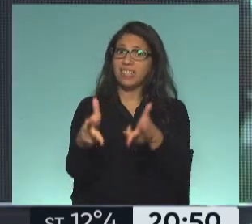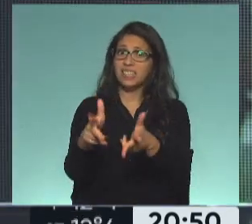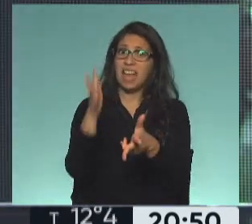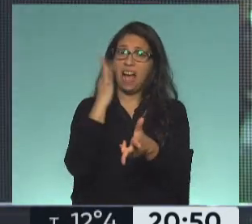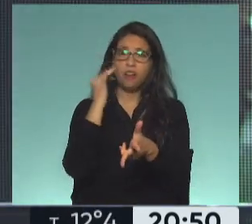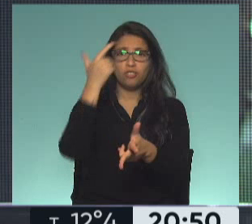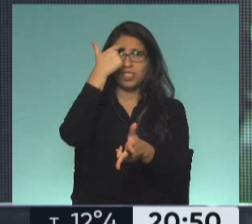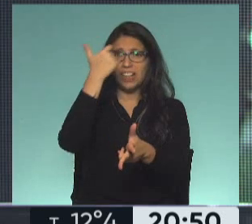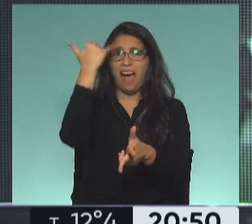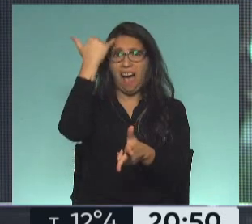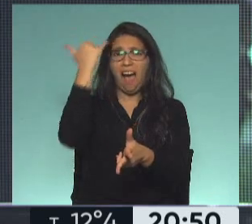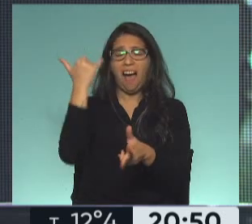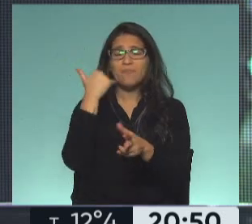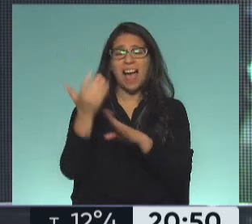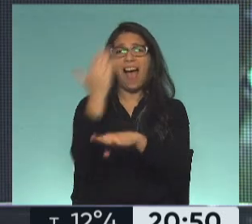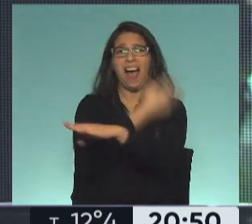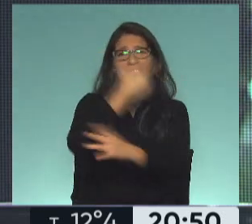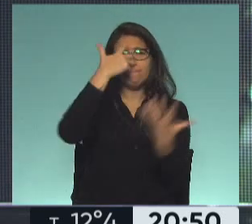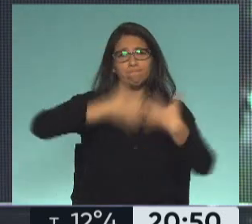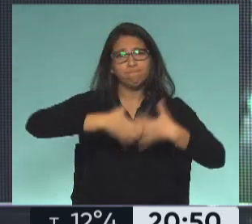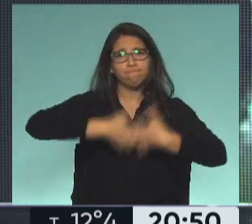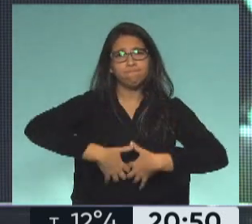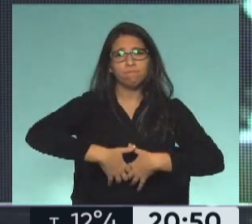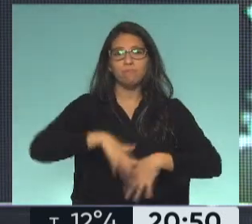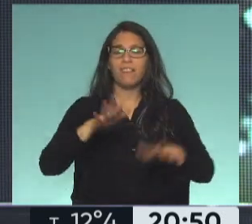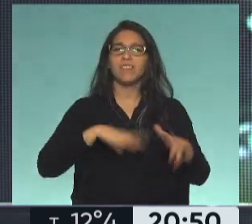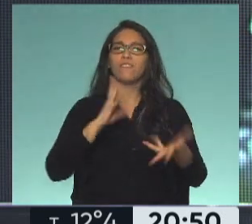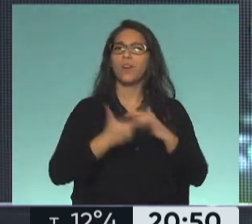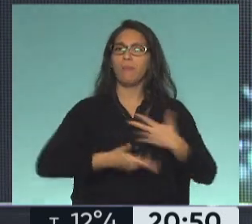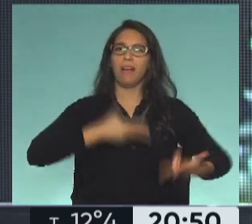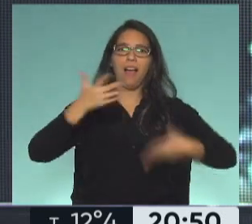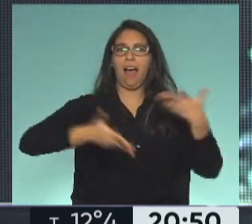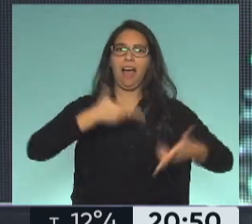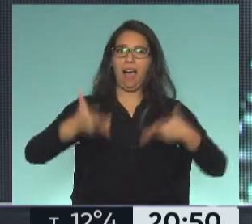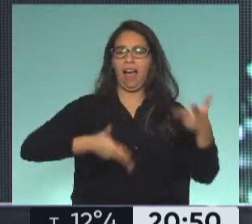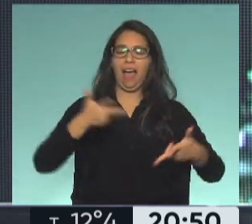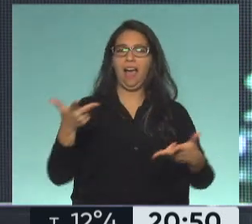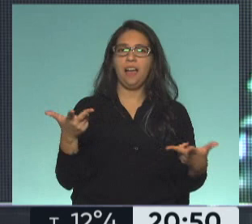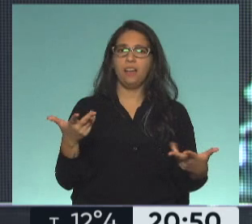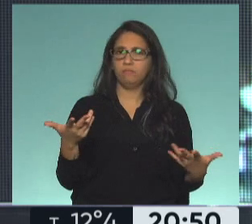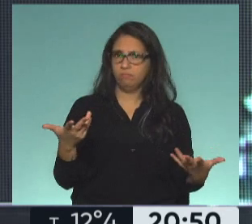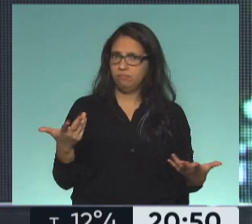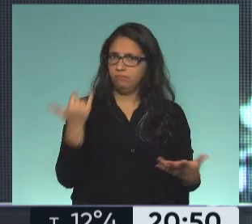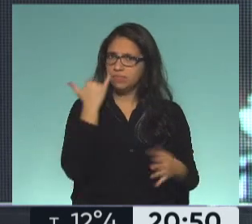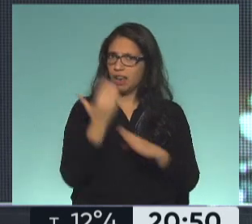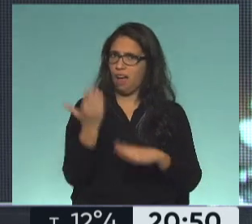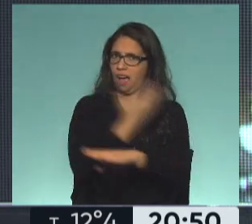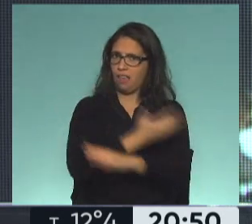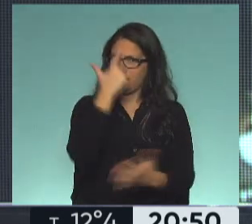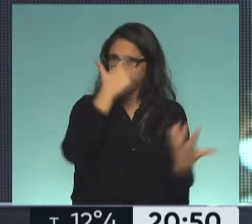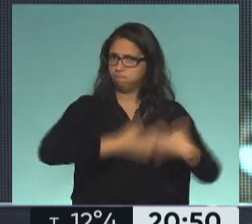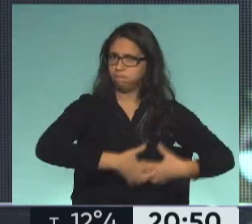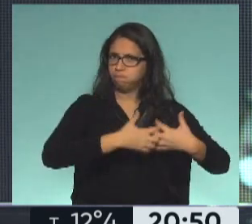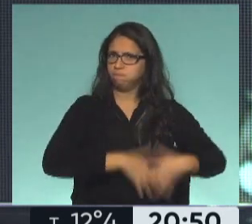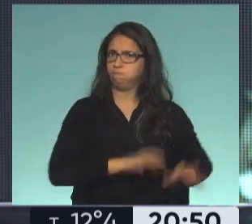lo ha pensado mucho, más allá que lo diga en forma muy elocuente o menos elocuente, es algo que ella ha pensado mucho y